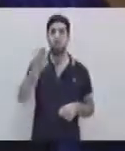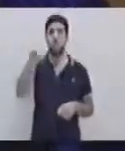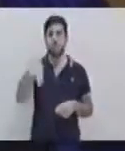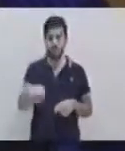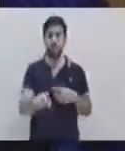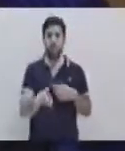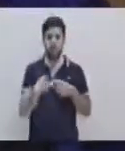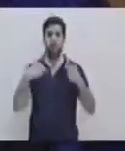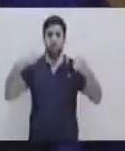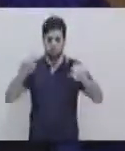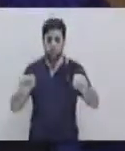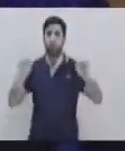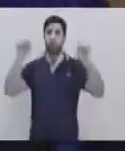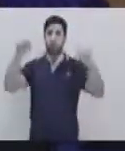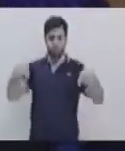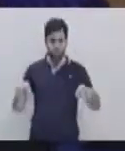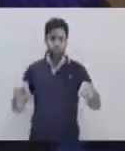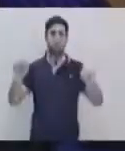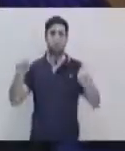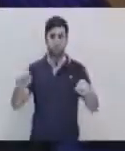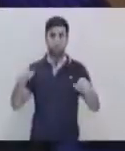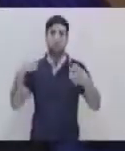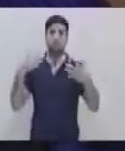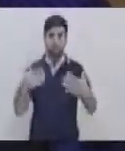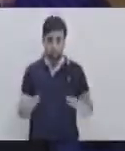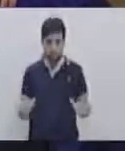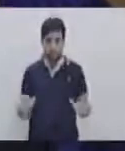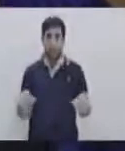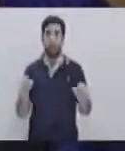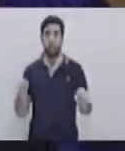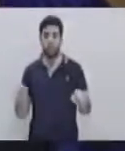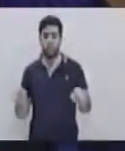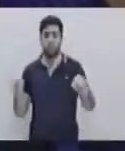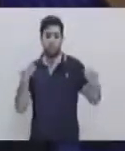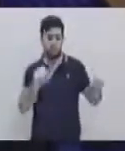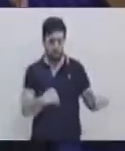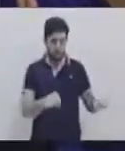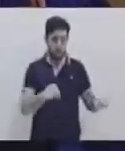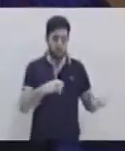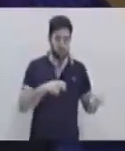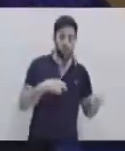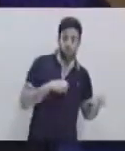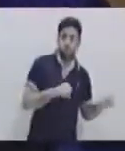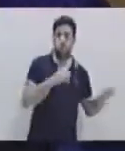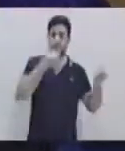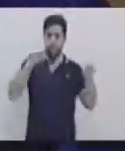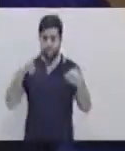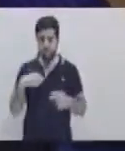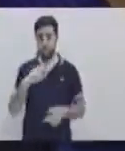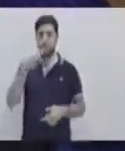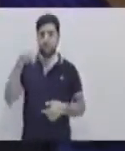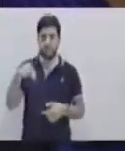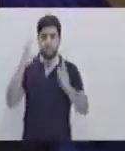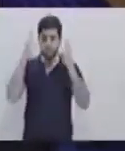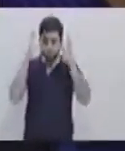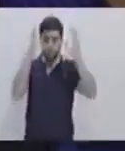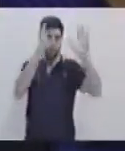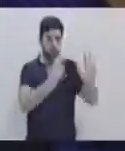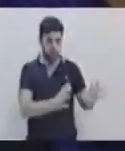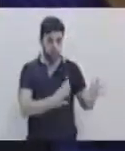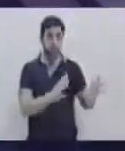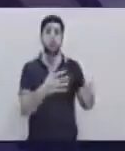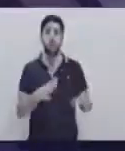favor. Vamos llegando a Chimaltenango. Muy bien, dejamos la moto y nuestro casco, nos bajamos y